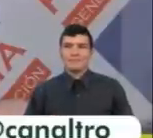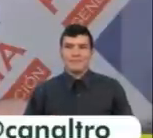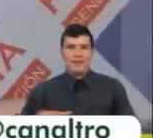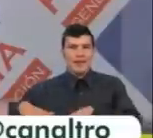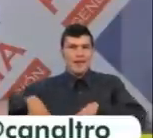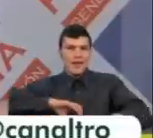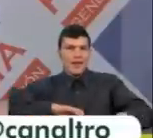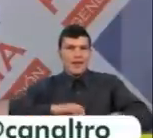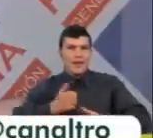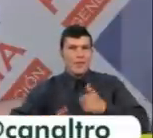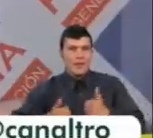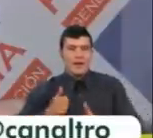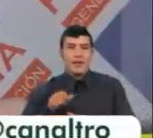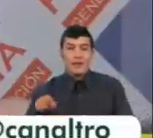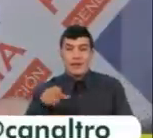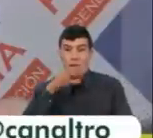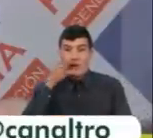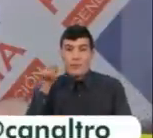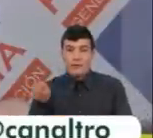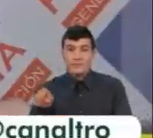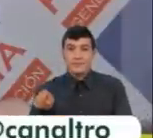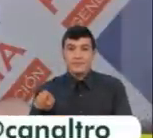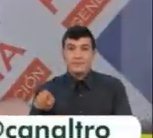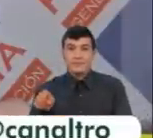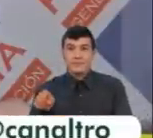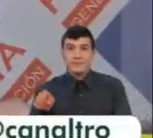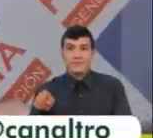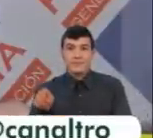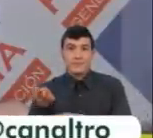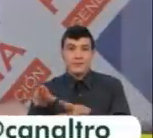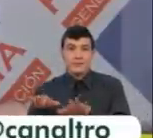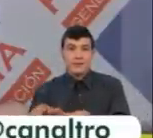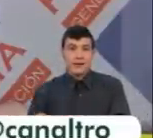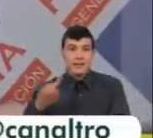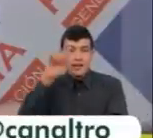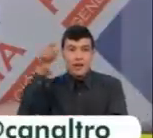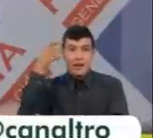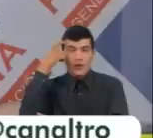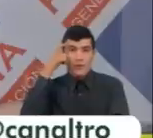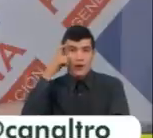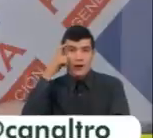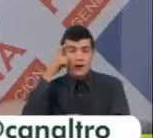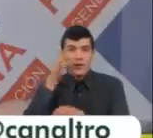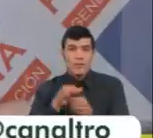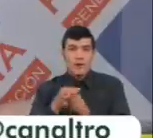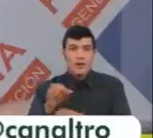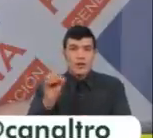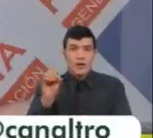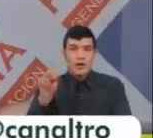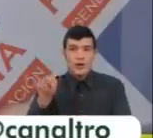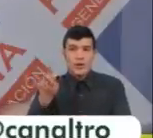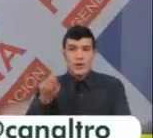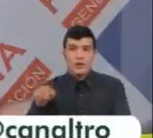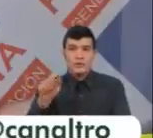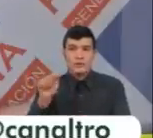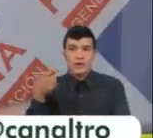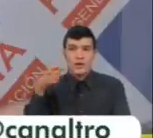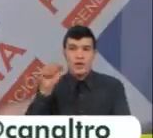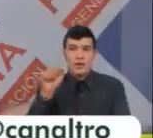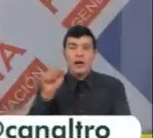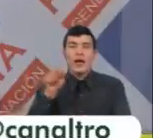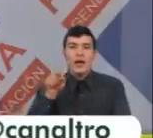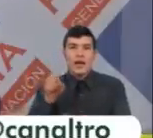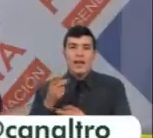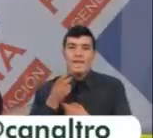a que él como secretario de gobierno del municipio de onzaga facilitó la